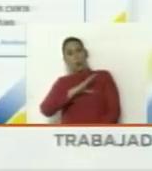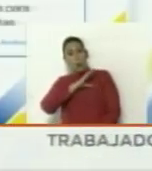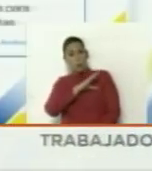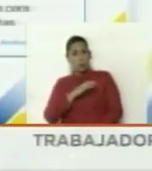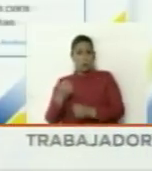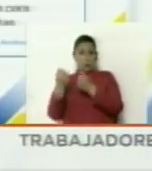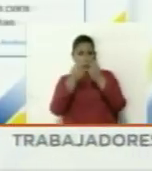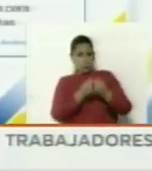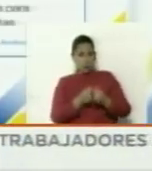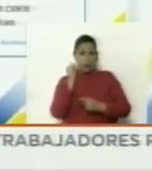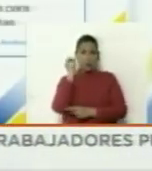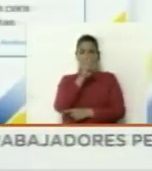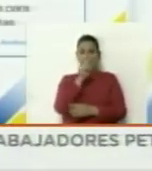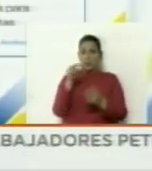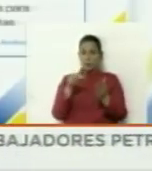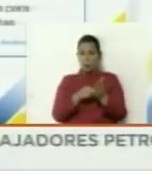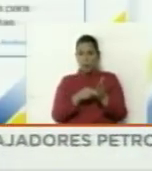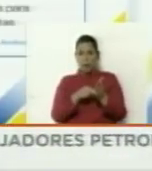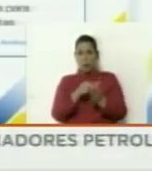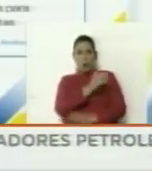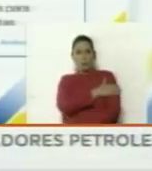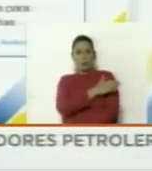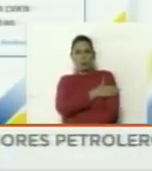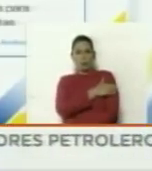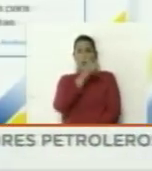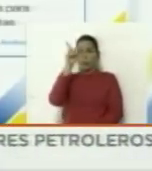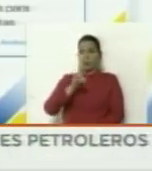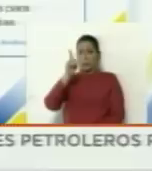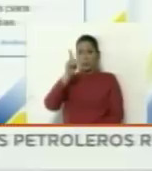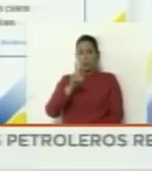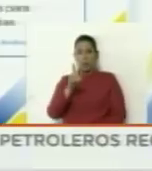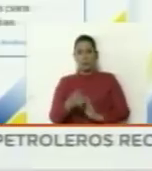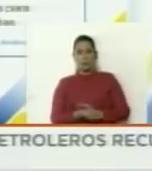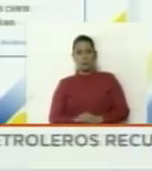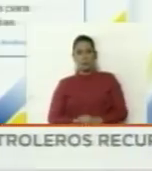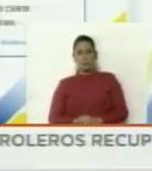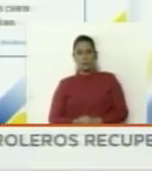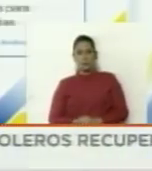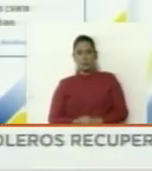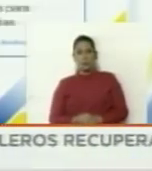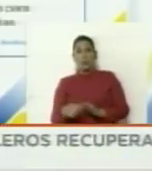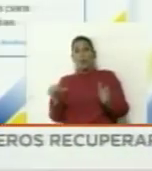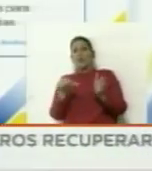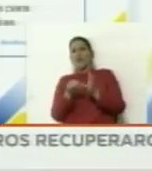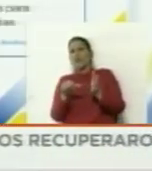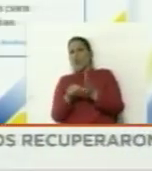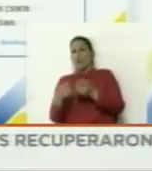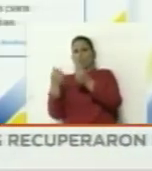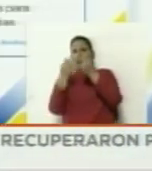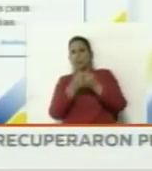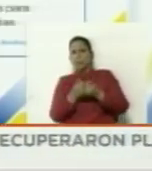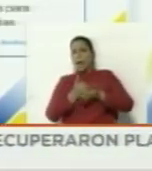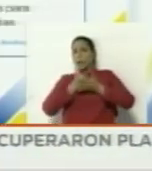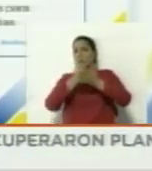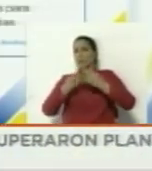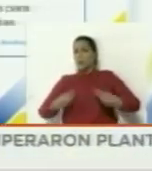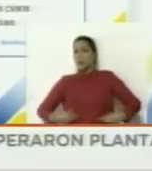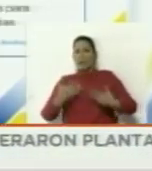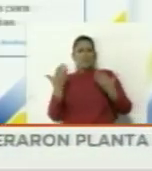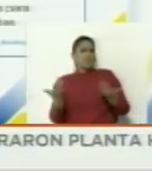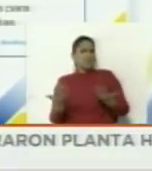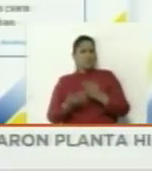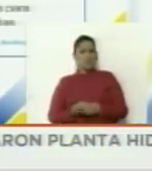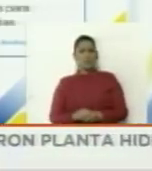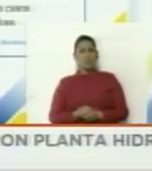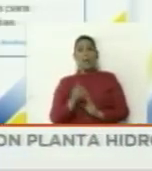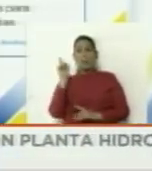Contraloría de la Asamblea Nacional, diputado Freddy Superlano. ¿Dónde está el dinero de la ayuda humanitaria? Y además del